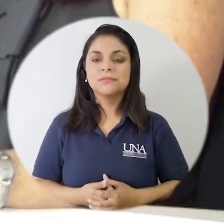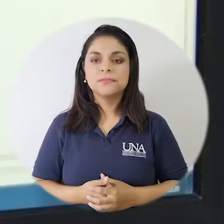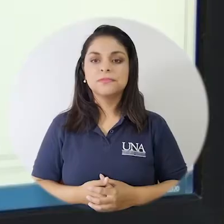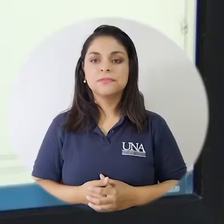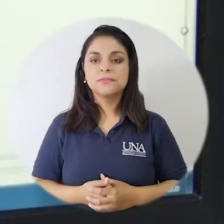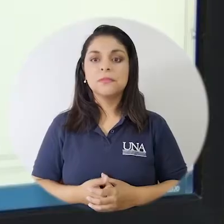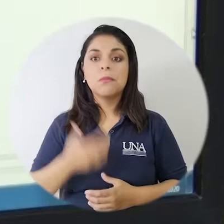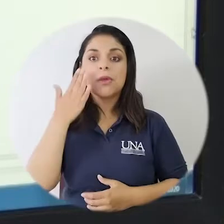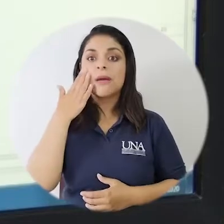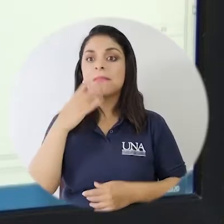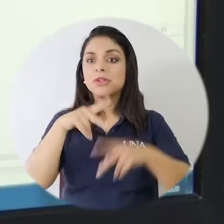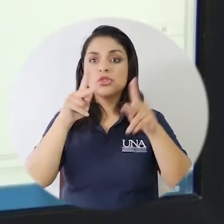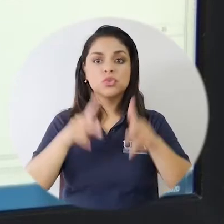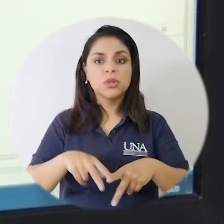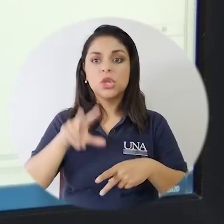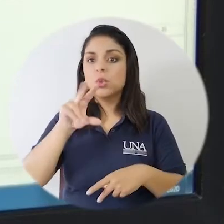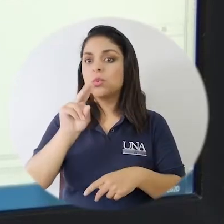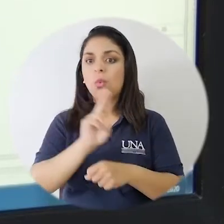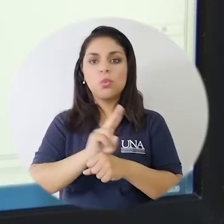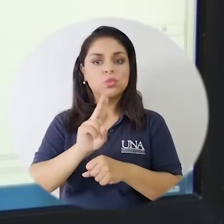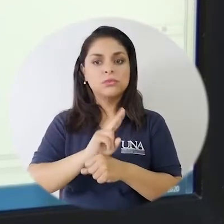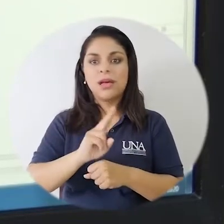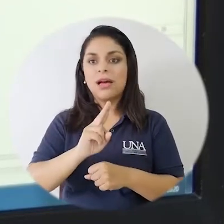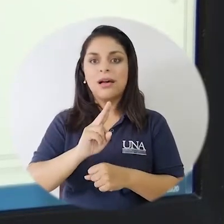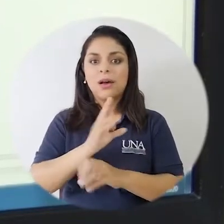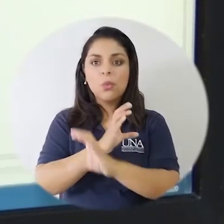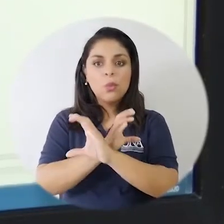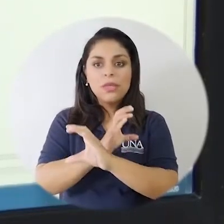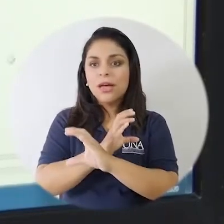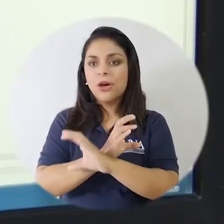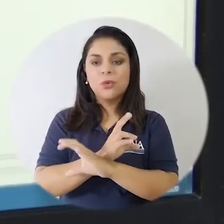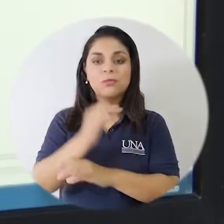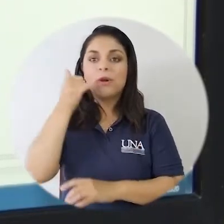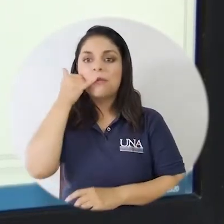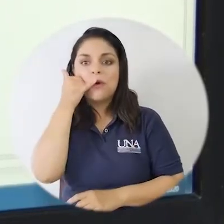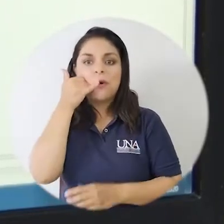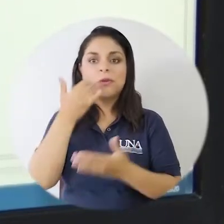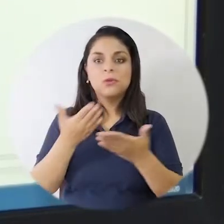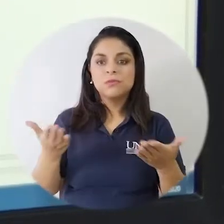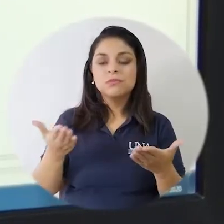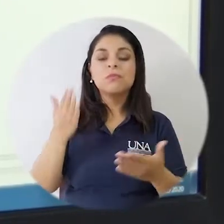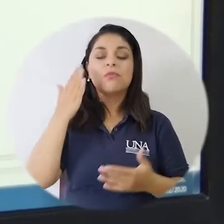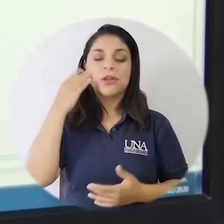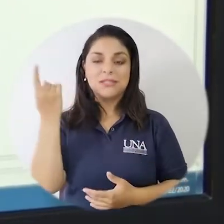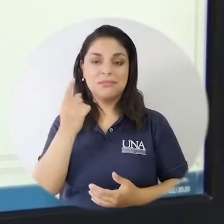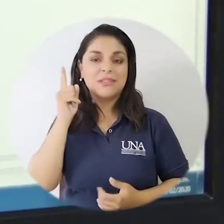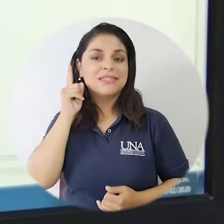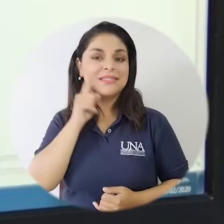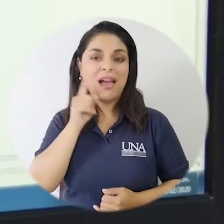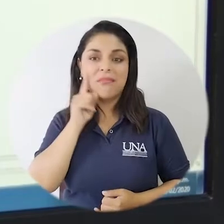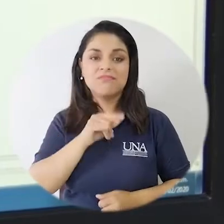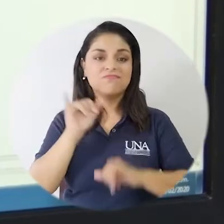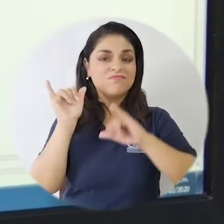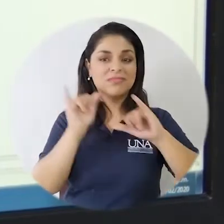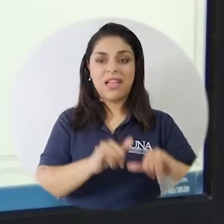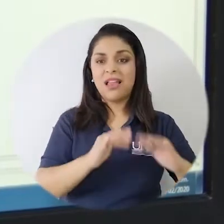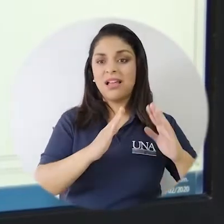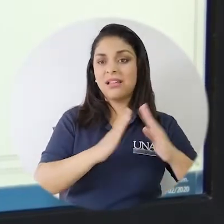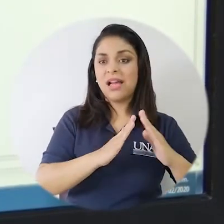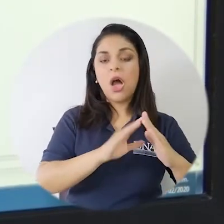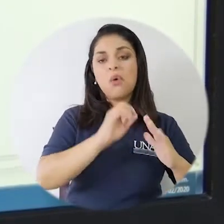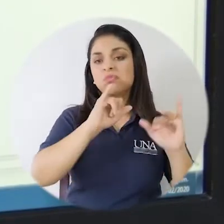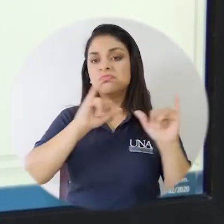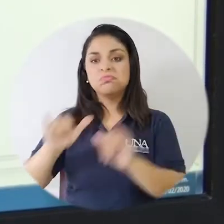se cuida con el uso de los móviles. Los cuidados tenemos que tenerlos en teletrabajo o no en teletrabajo, porque las estafas nos las van a hacer donde sea que